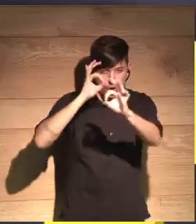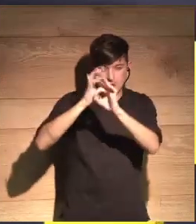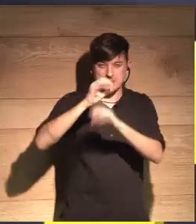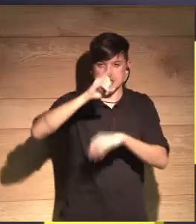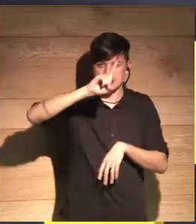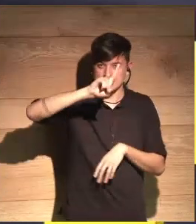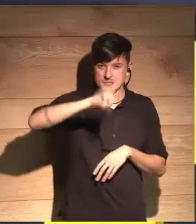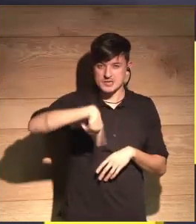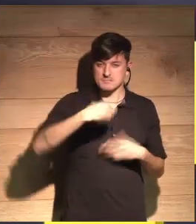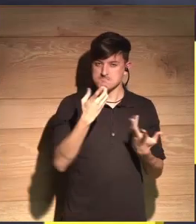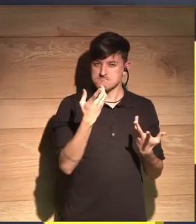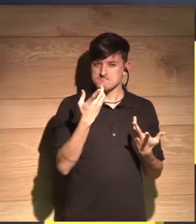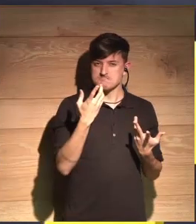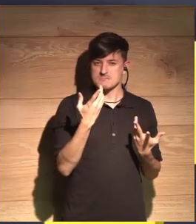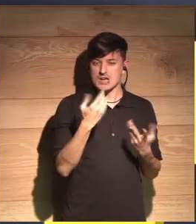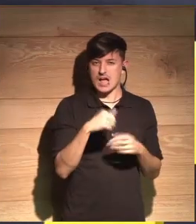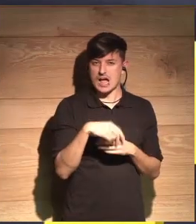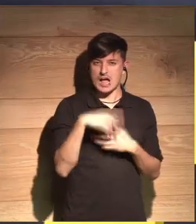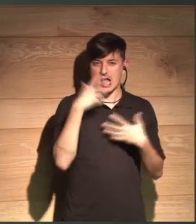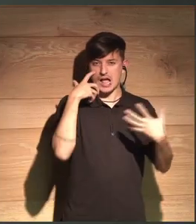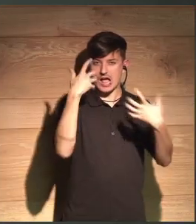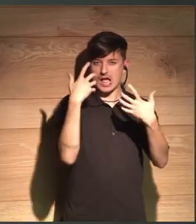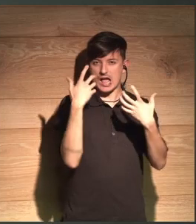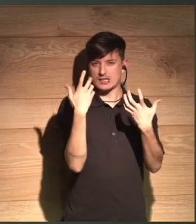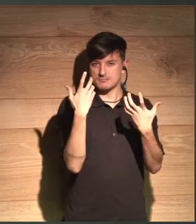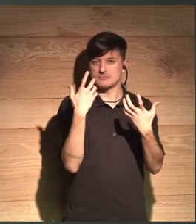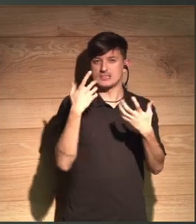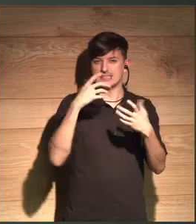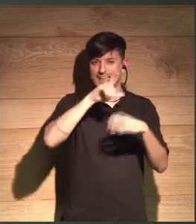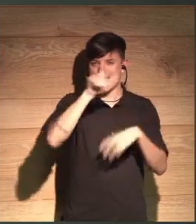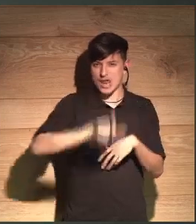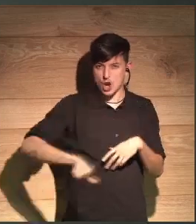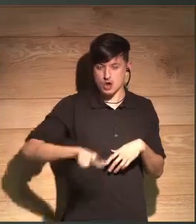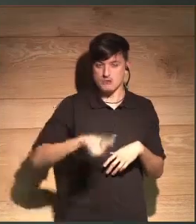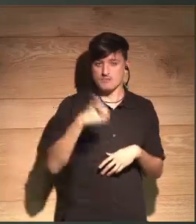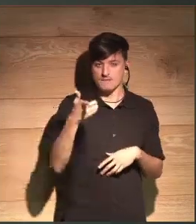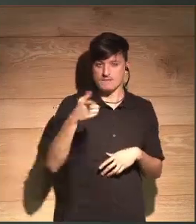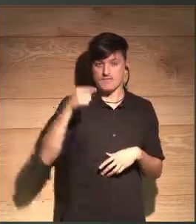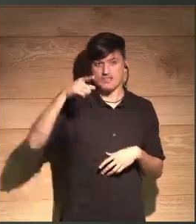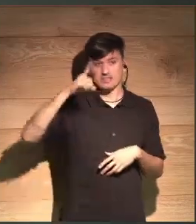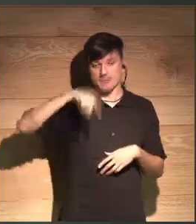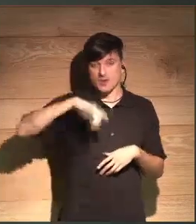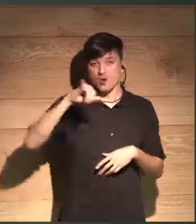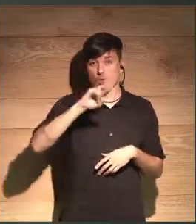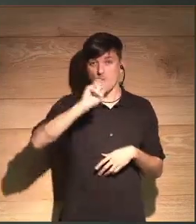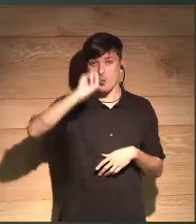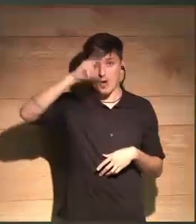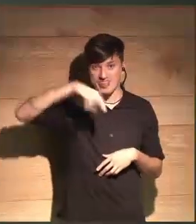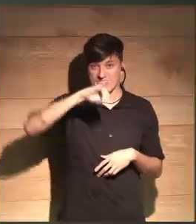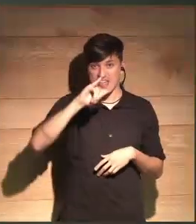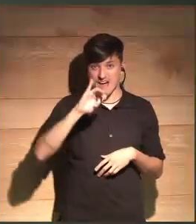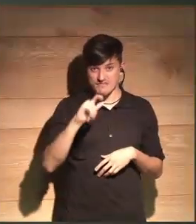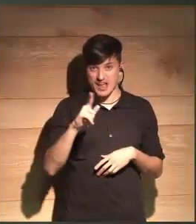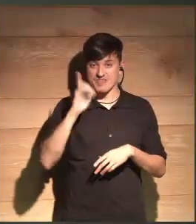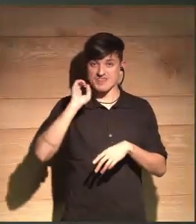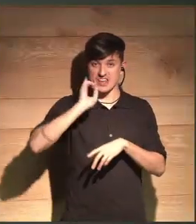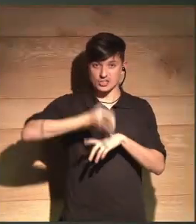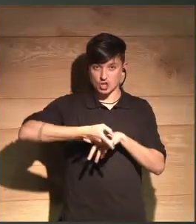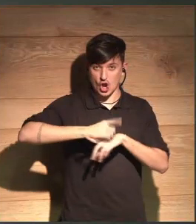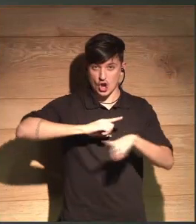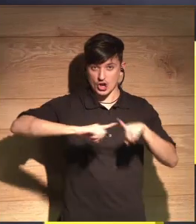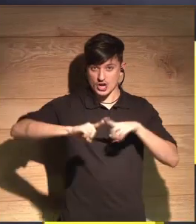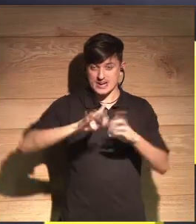italiana hoy están con nosotros es un gran privilegio les acompaña juan zafra que es el director de nuestra revista espero que puedan